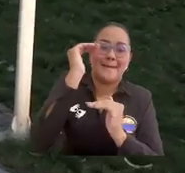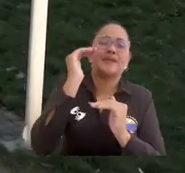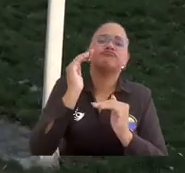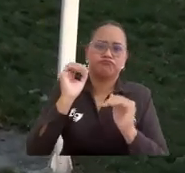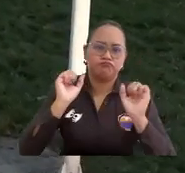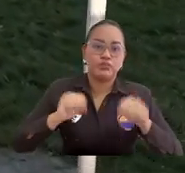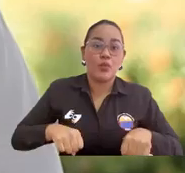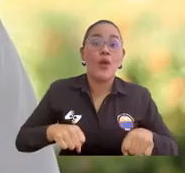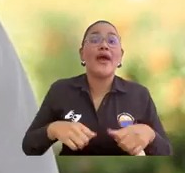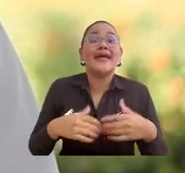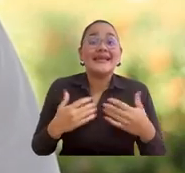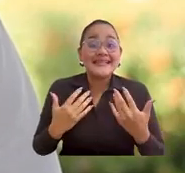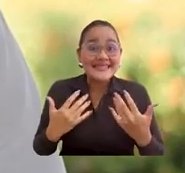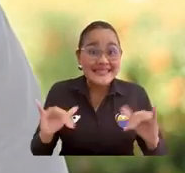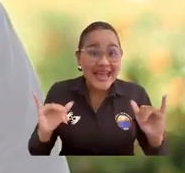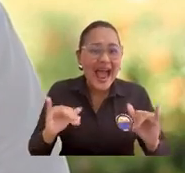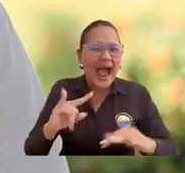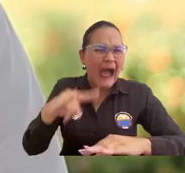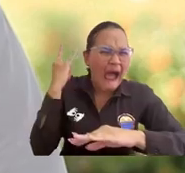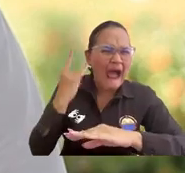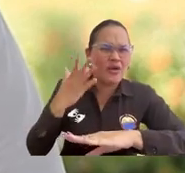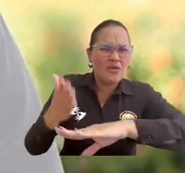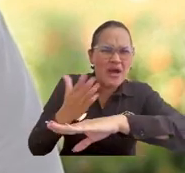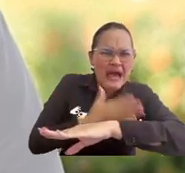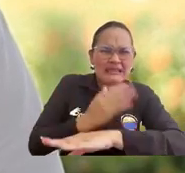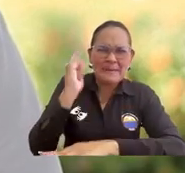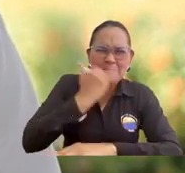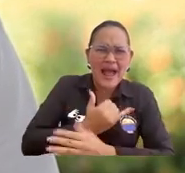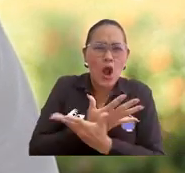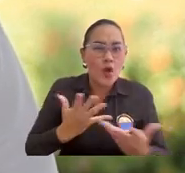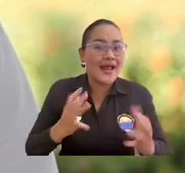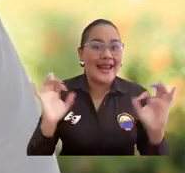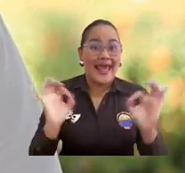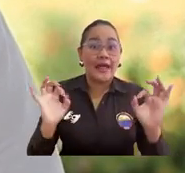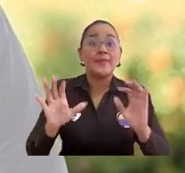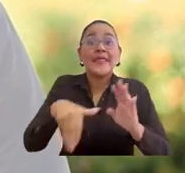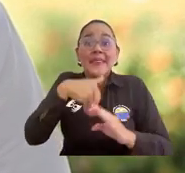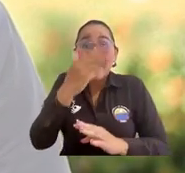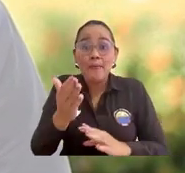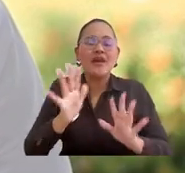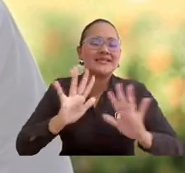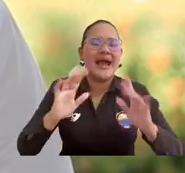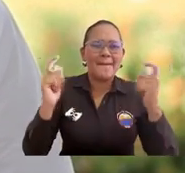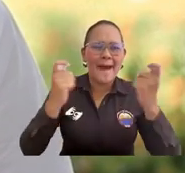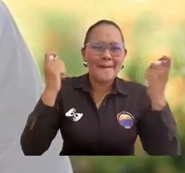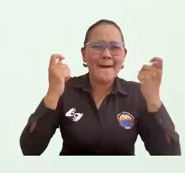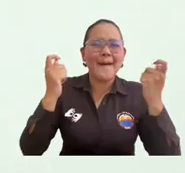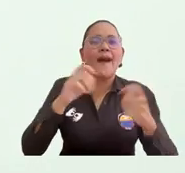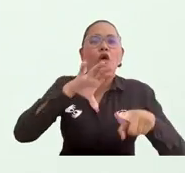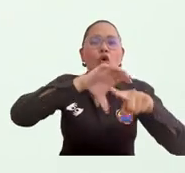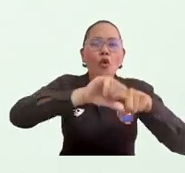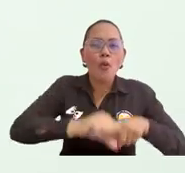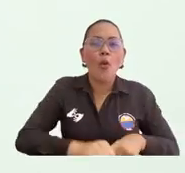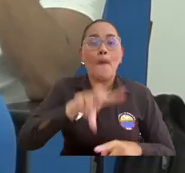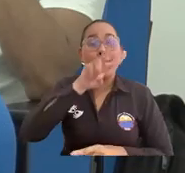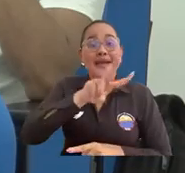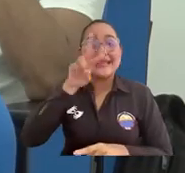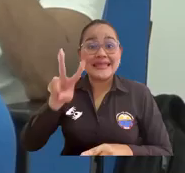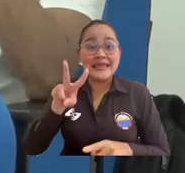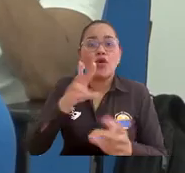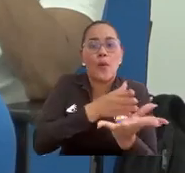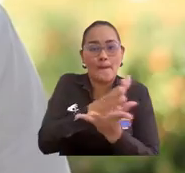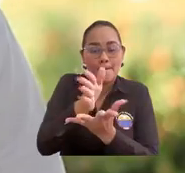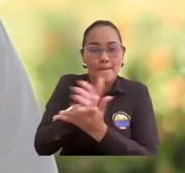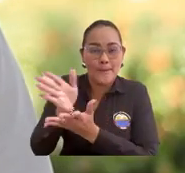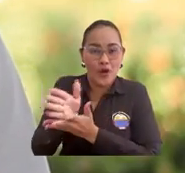de antecedentes posteriormente a esto viene la publicación de cupos disponibles en cada uno de los 22 programas que la universidad oferta la